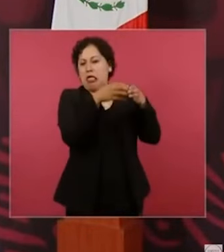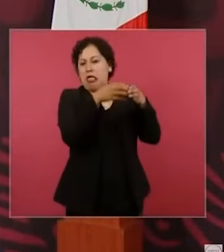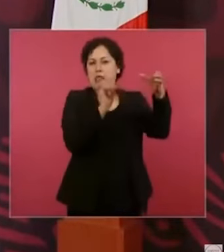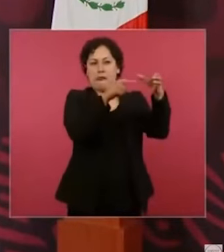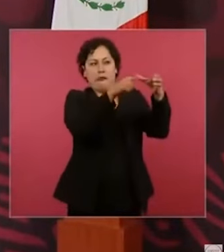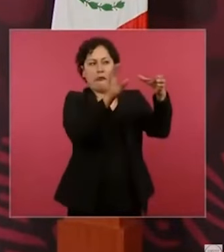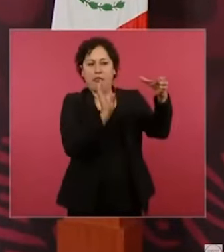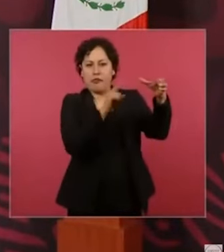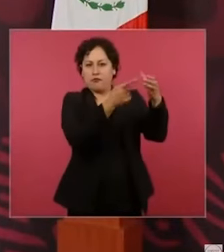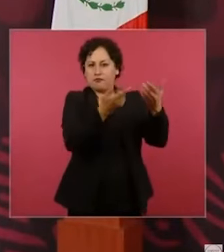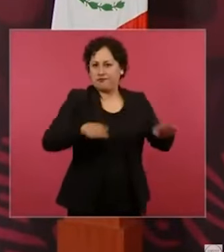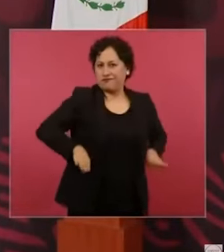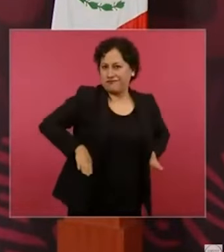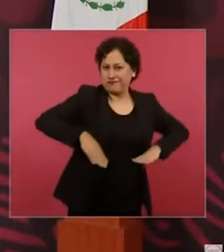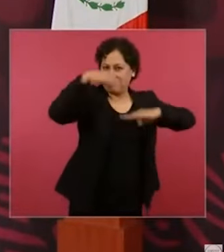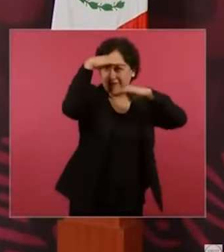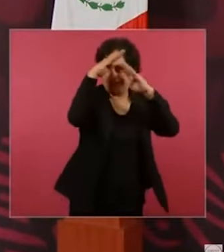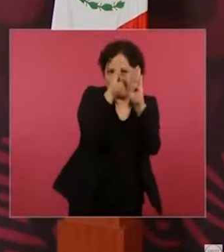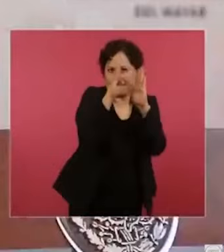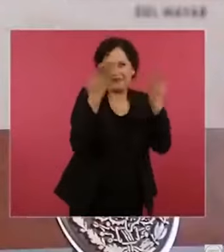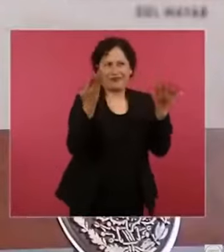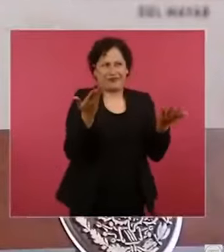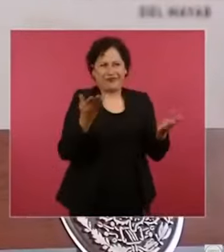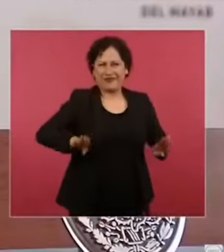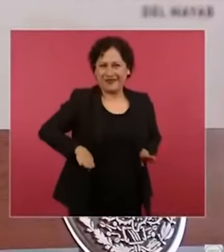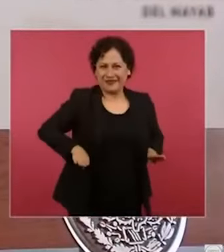mundo y otra cosa son los pueblos